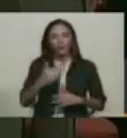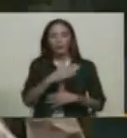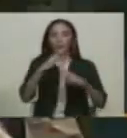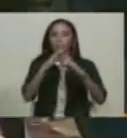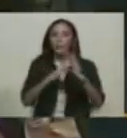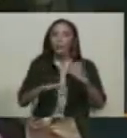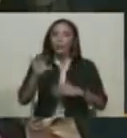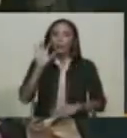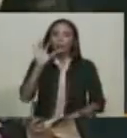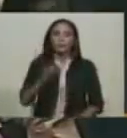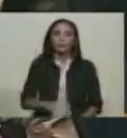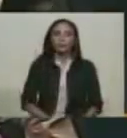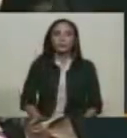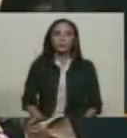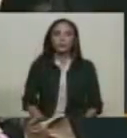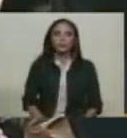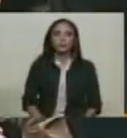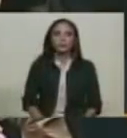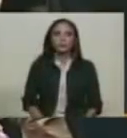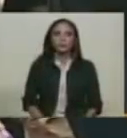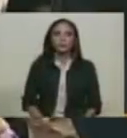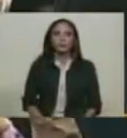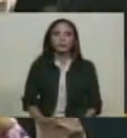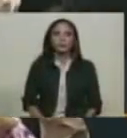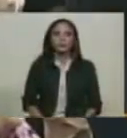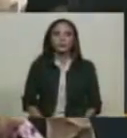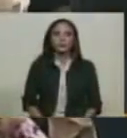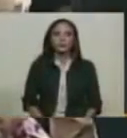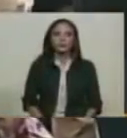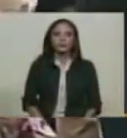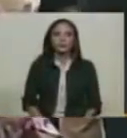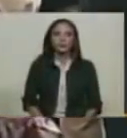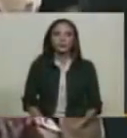bolivariana, de la Guardia de Honor.